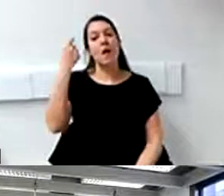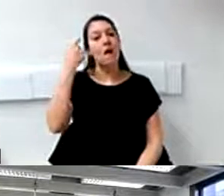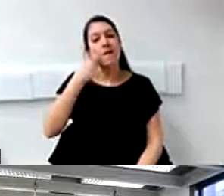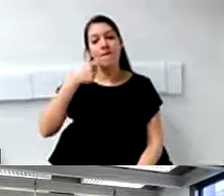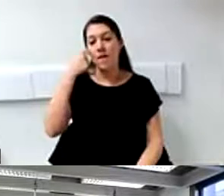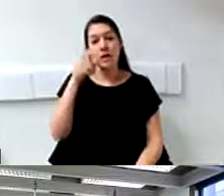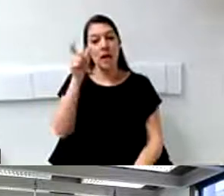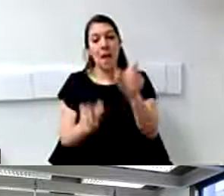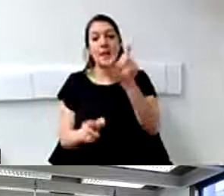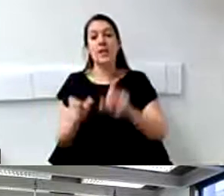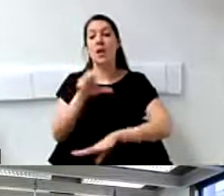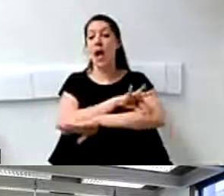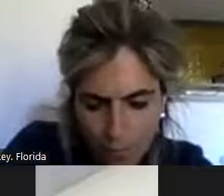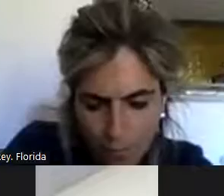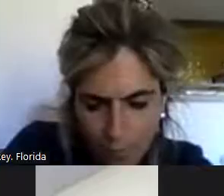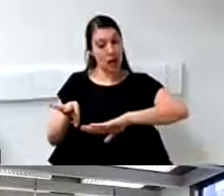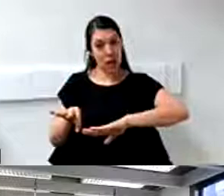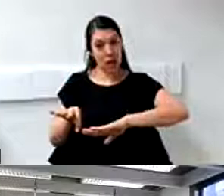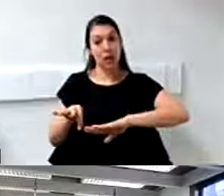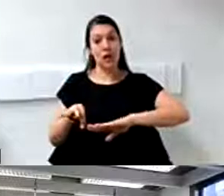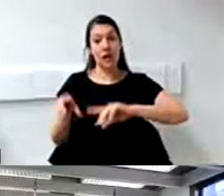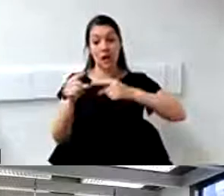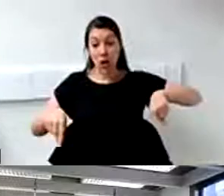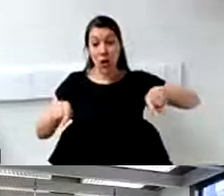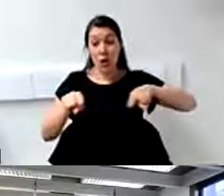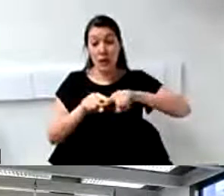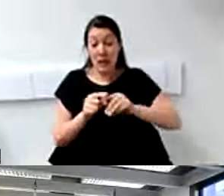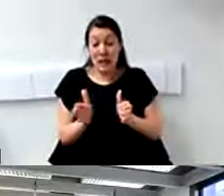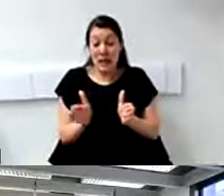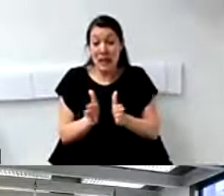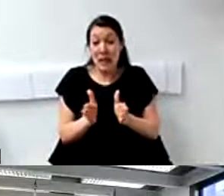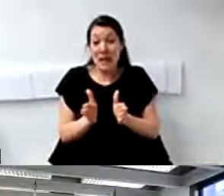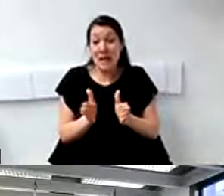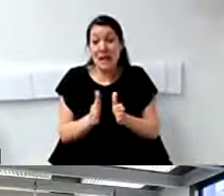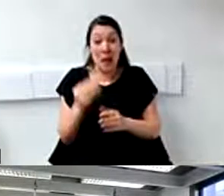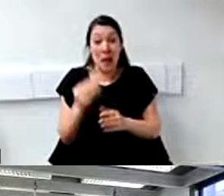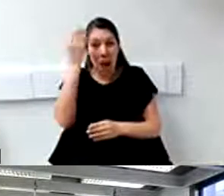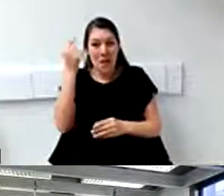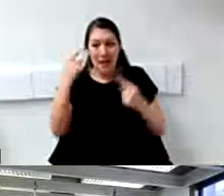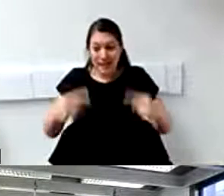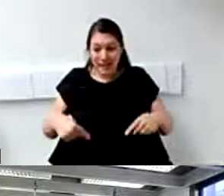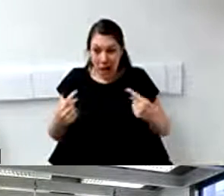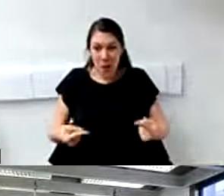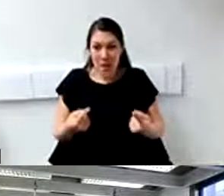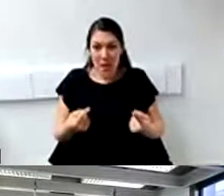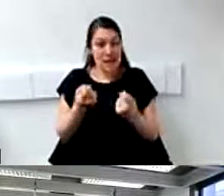que hacen los consultorios chiquititos y se olvidan de las sillas de rueda y todo, y